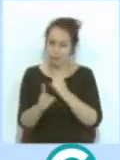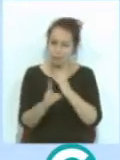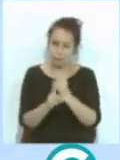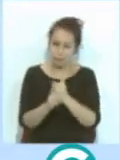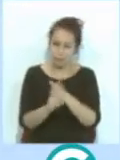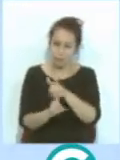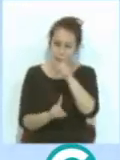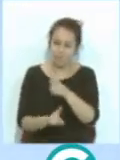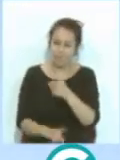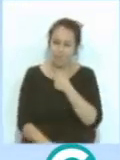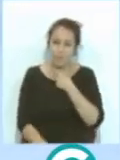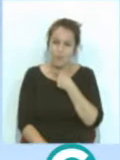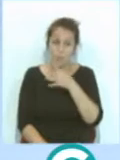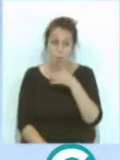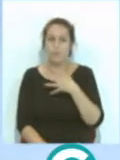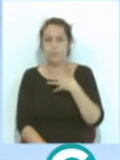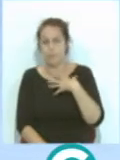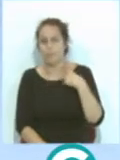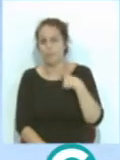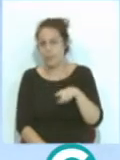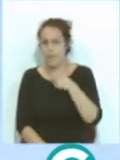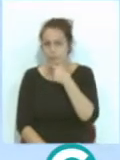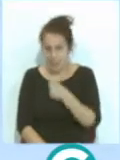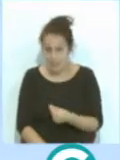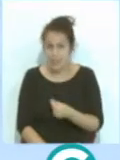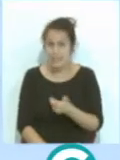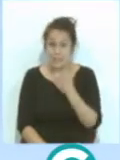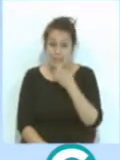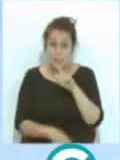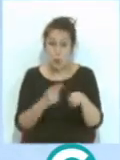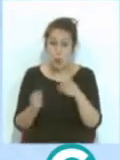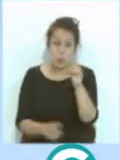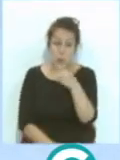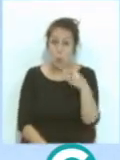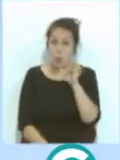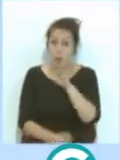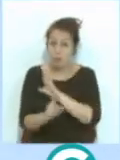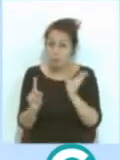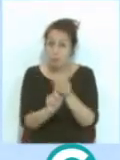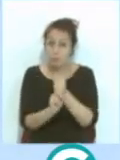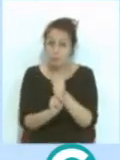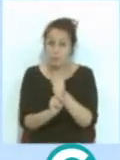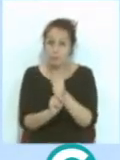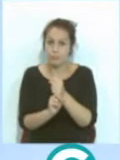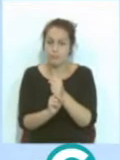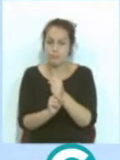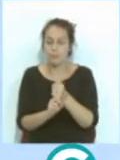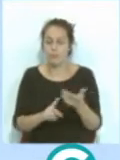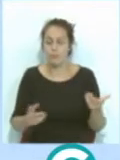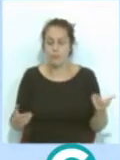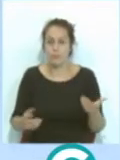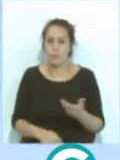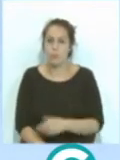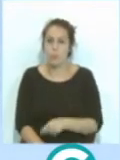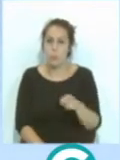pesar de que tenés muchas posibilidades de perder, no es menos cierto que si logras un resultado positivo, eso